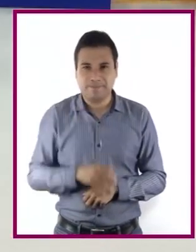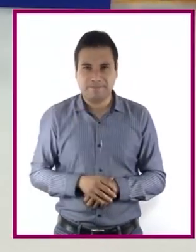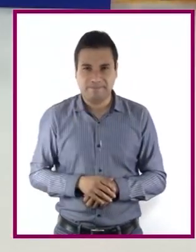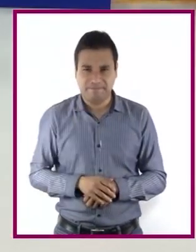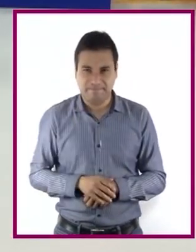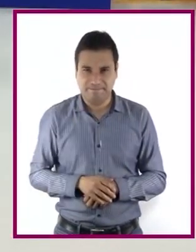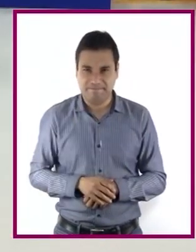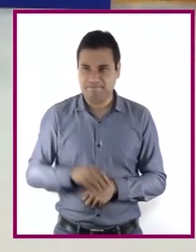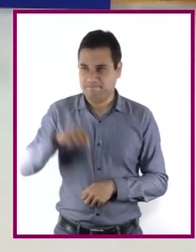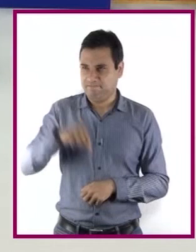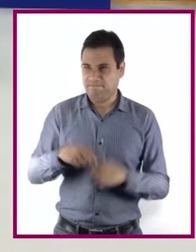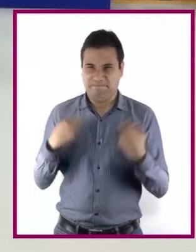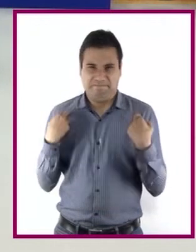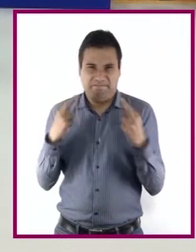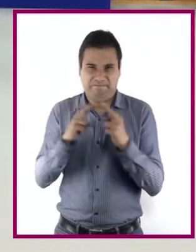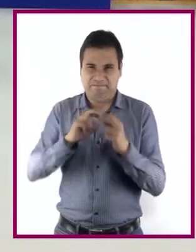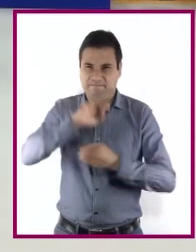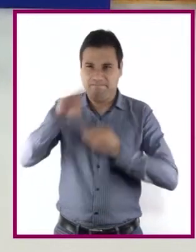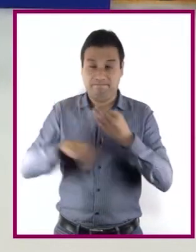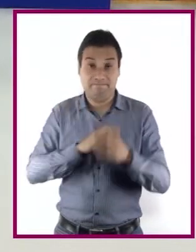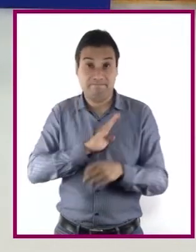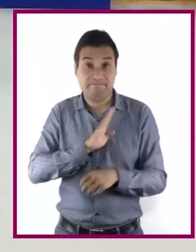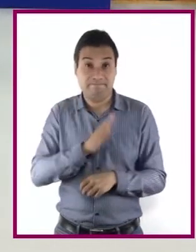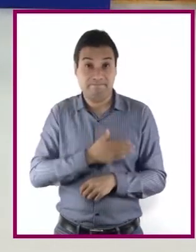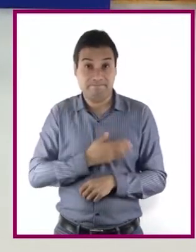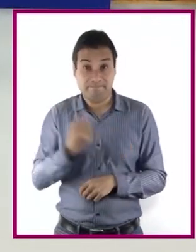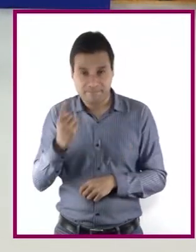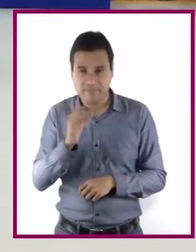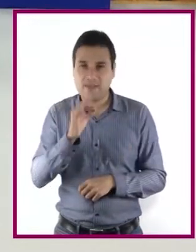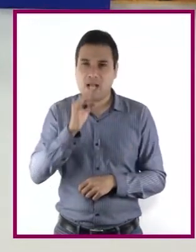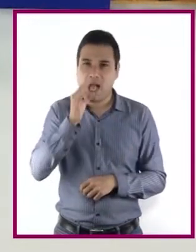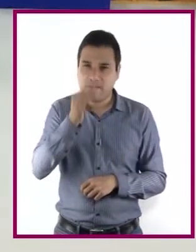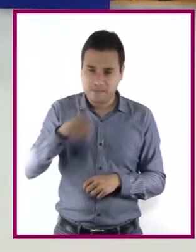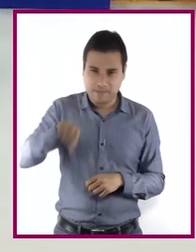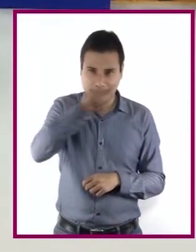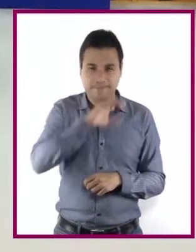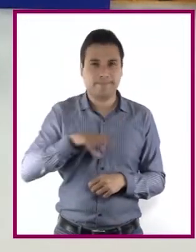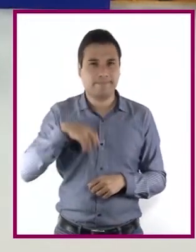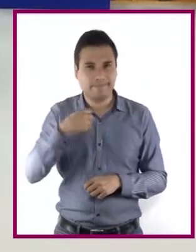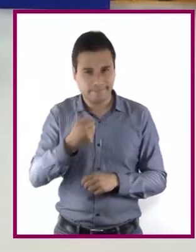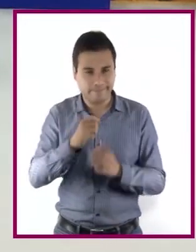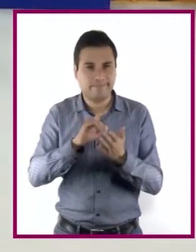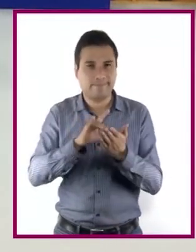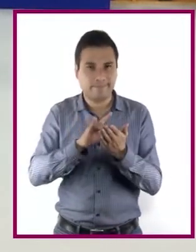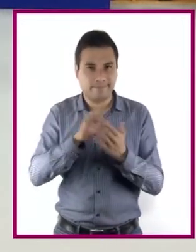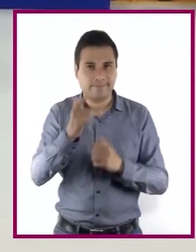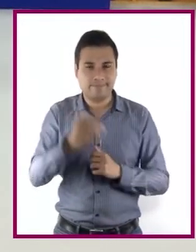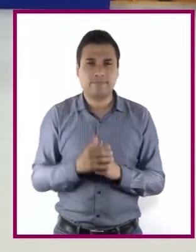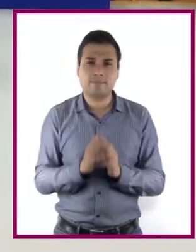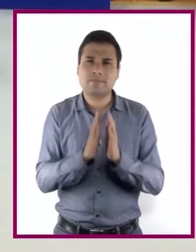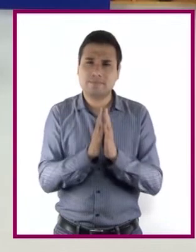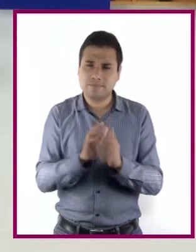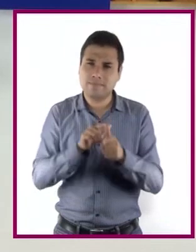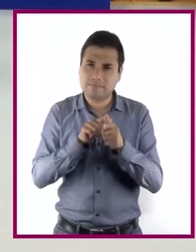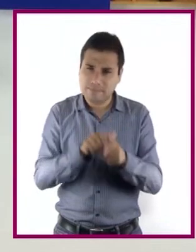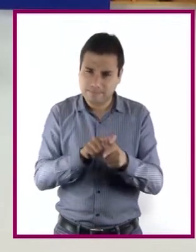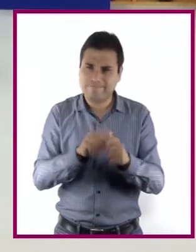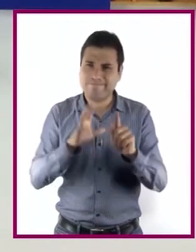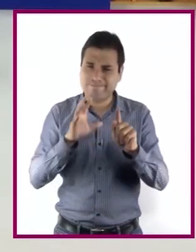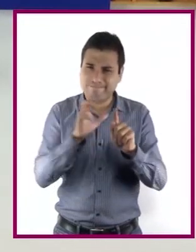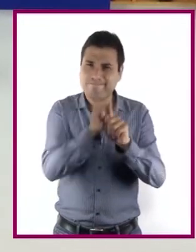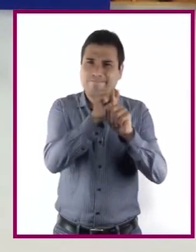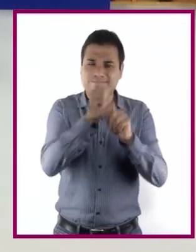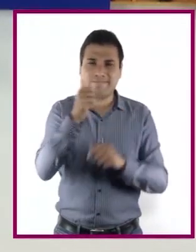todos los profesores de lengua materna de su primer grado su esfuerzo y su dedicación. Les pedimos que no claudiquen en sus metas académicas,